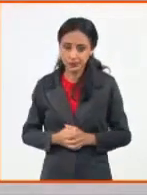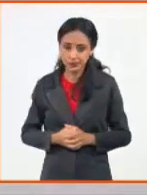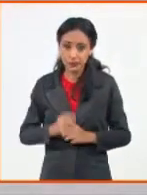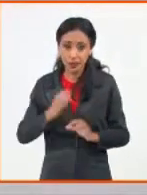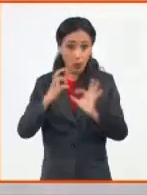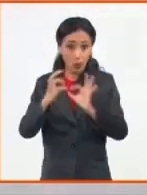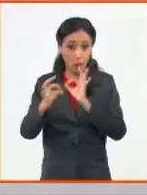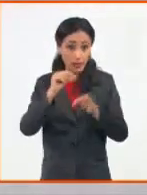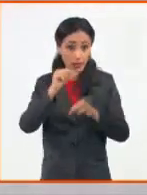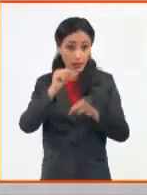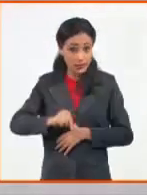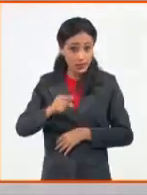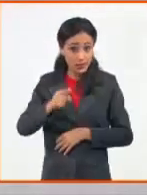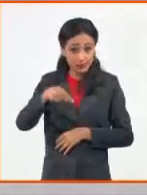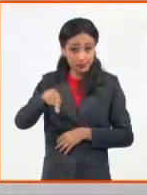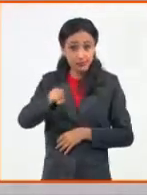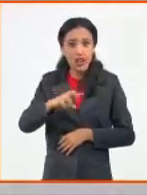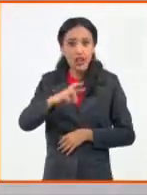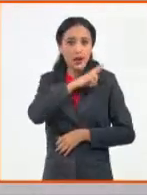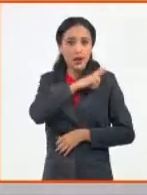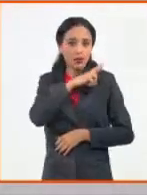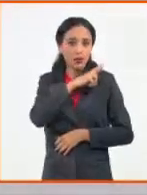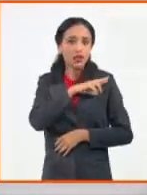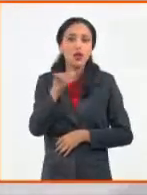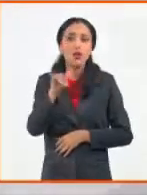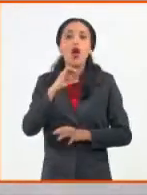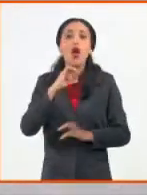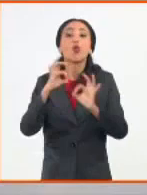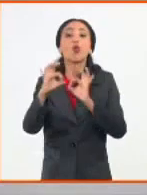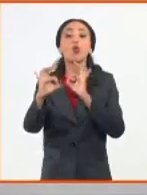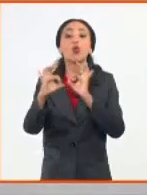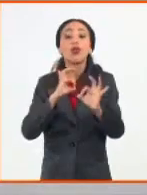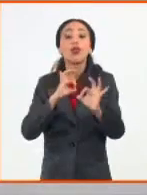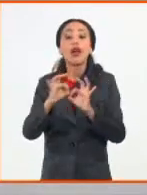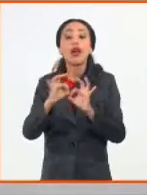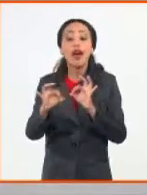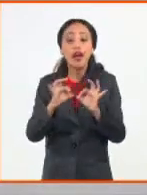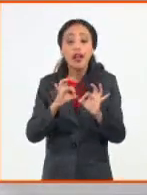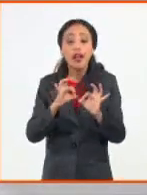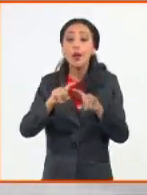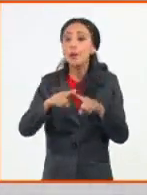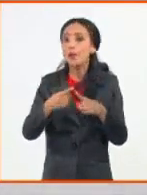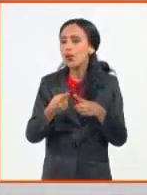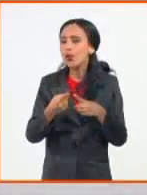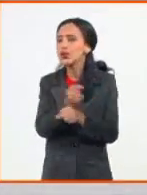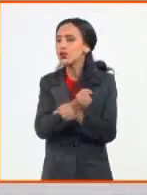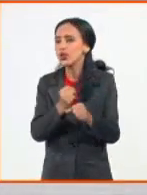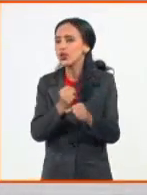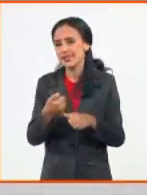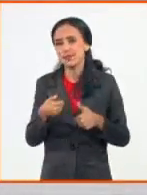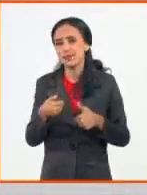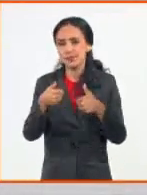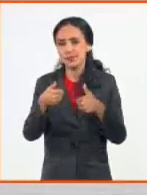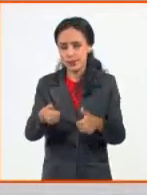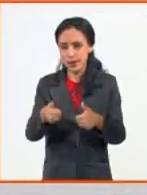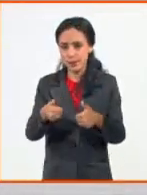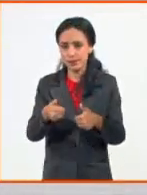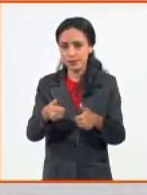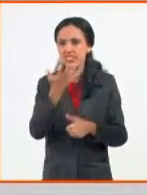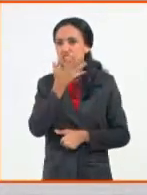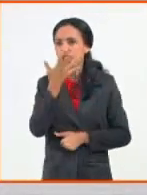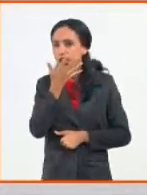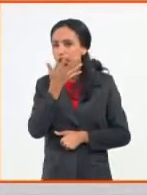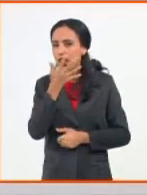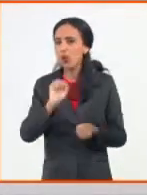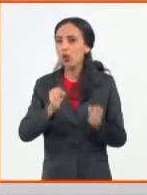responsabilidad de velar y de exigir porque sea correcta y adecuada de este ministerio federal decrete de